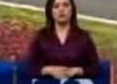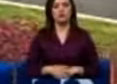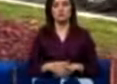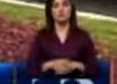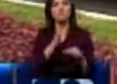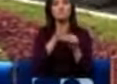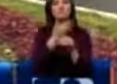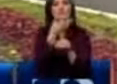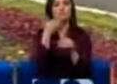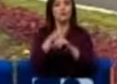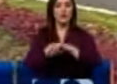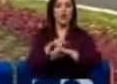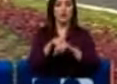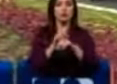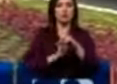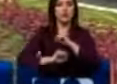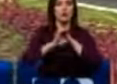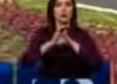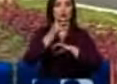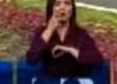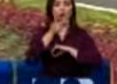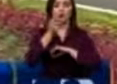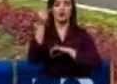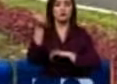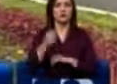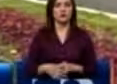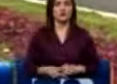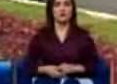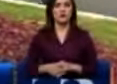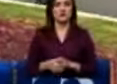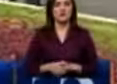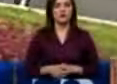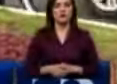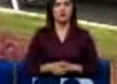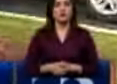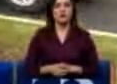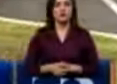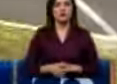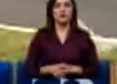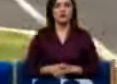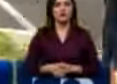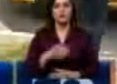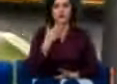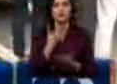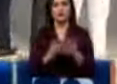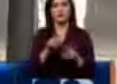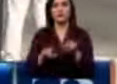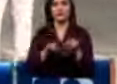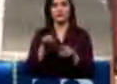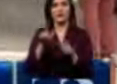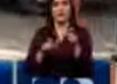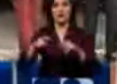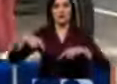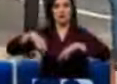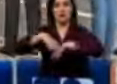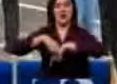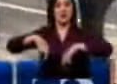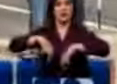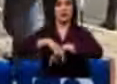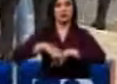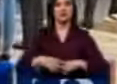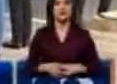mejorar los tiempos de viaje del transporte público. Muy bien, muchísimas gracias. Aquí también tenemos algunos peatones a esta hora